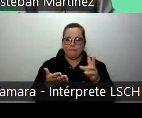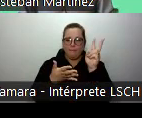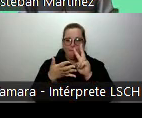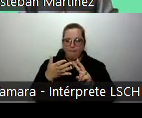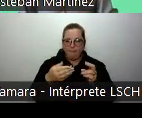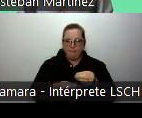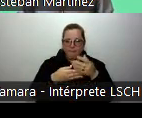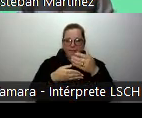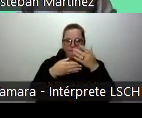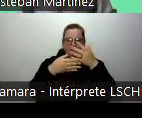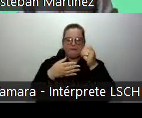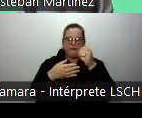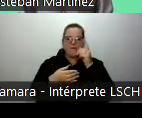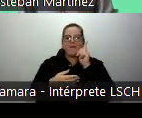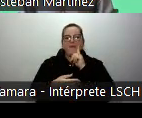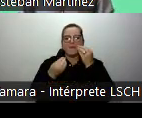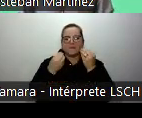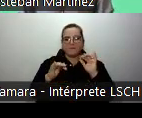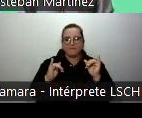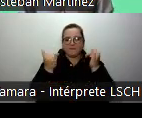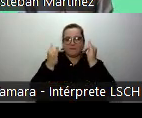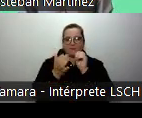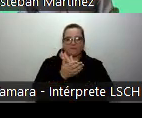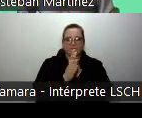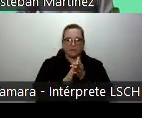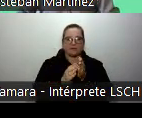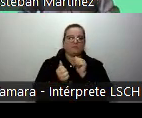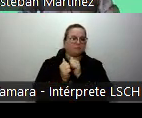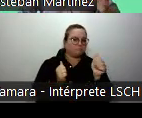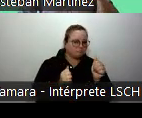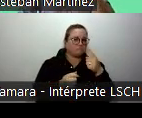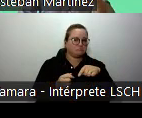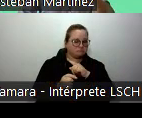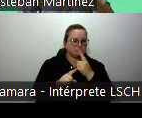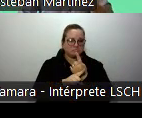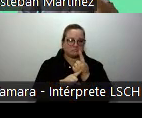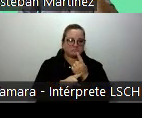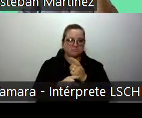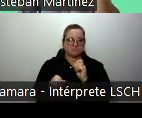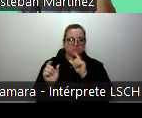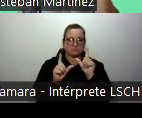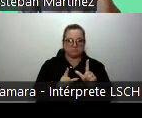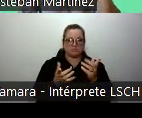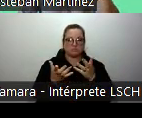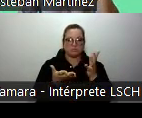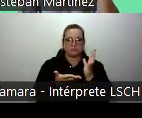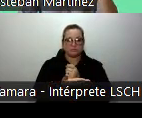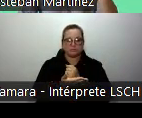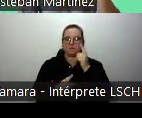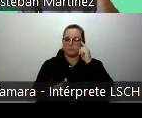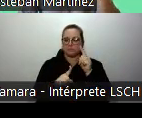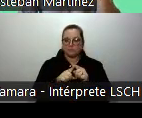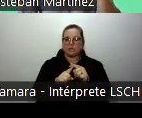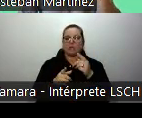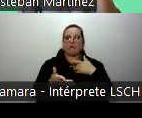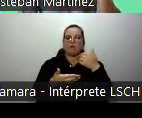comentarios en el chat está bien entretenido todo lo que podos ir generando voy a pasar la siguiente parte Cómo alcanzar mis objetivos profesionales lo que